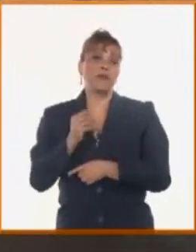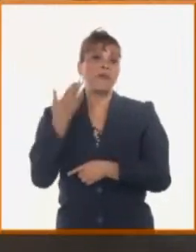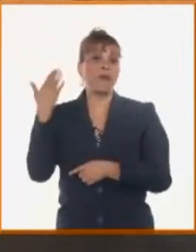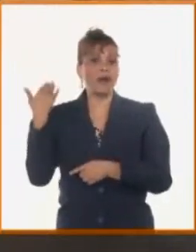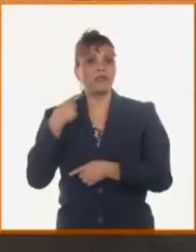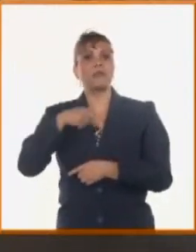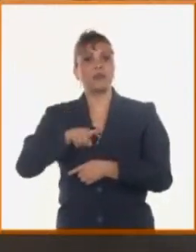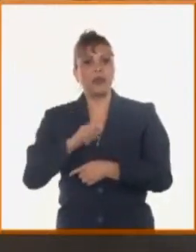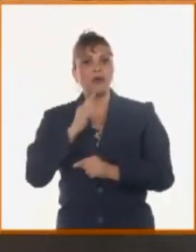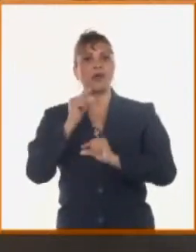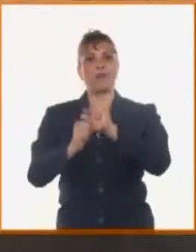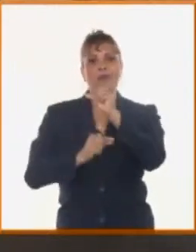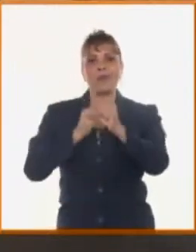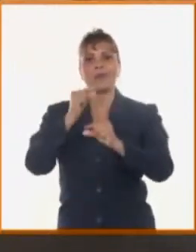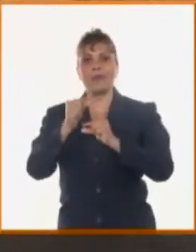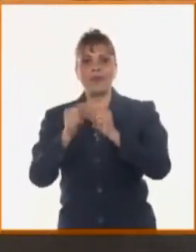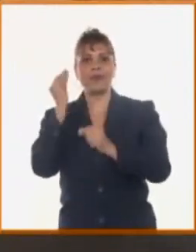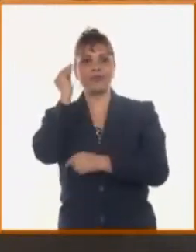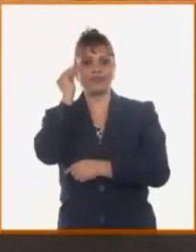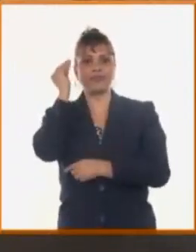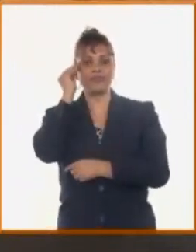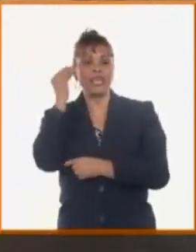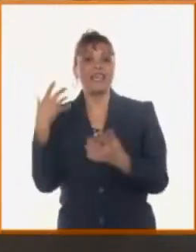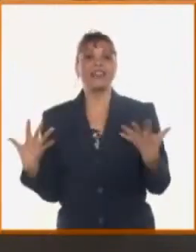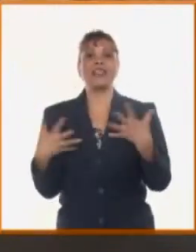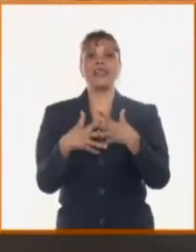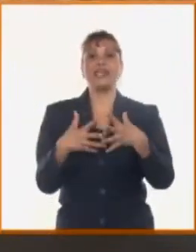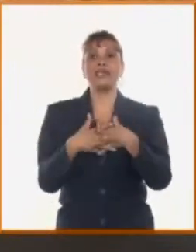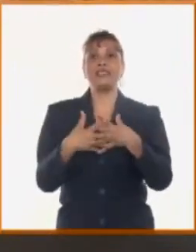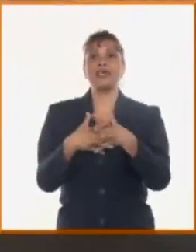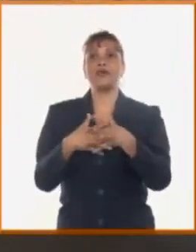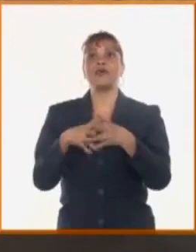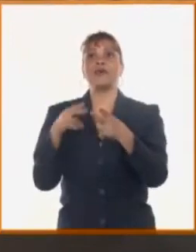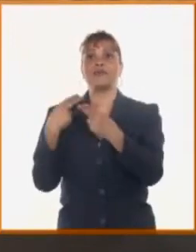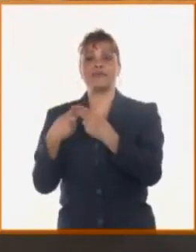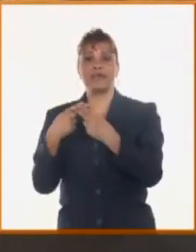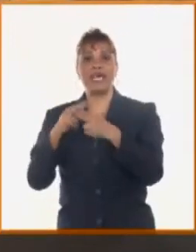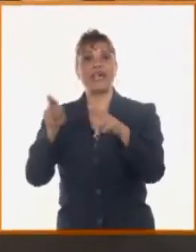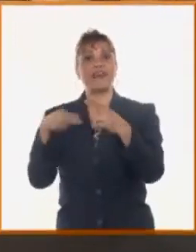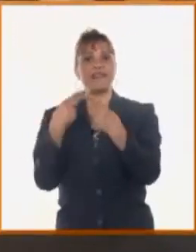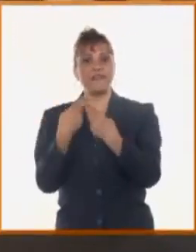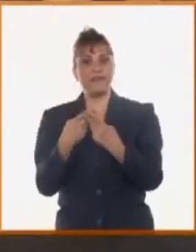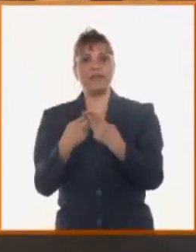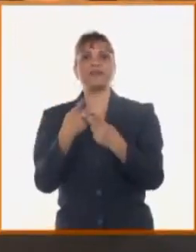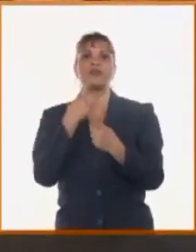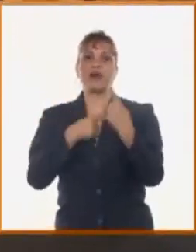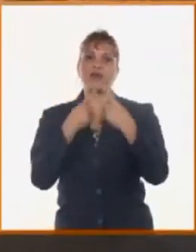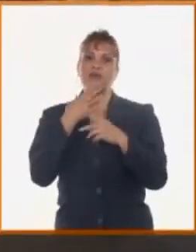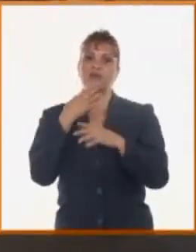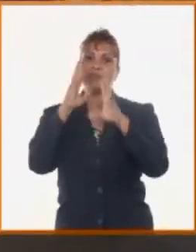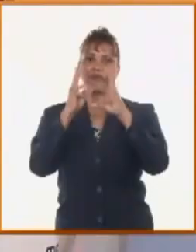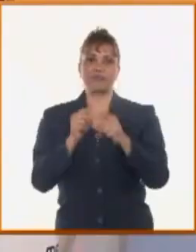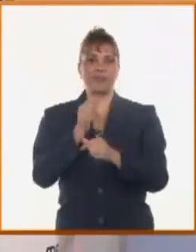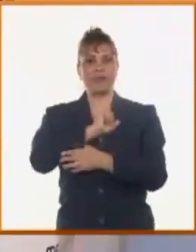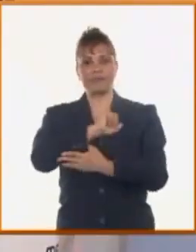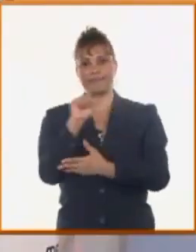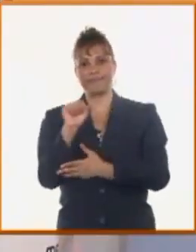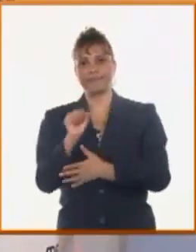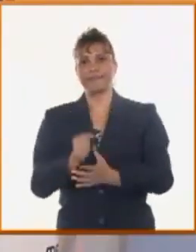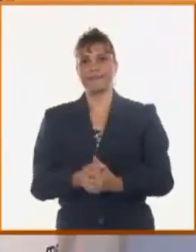que, bueno, la alianza con el coloquio evidentemente va a dar un buen resultado. Habrá